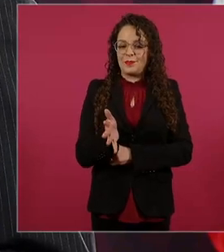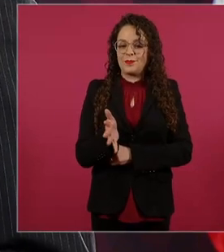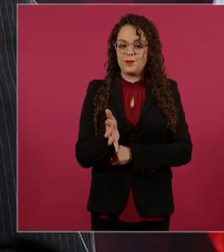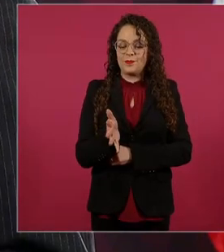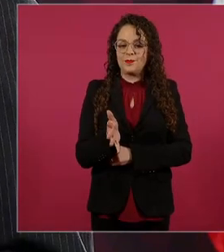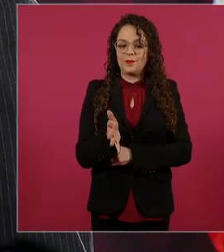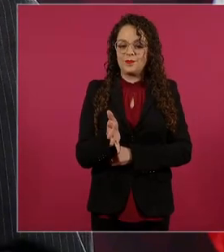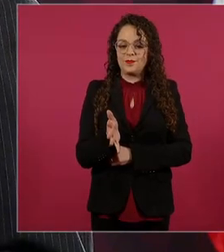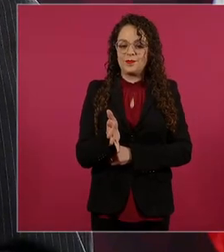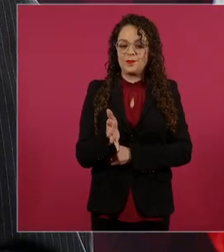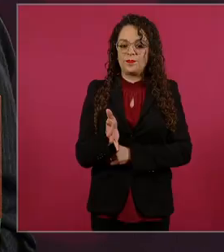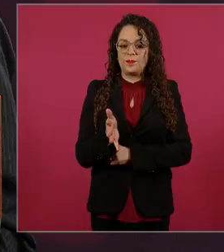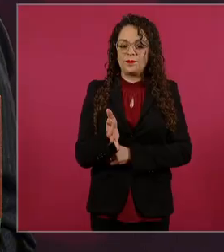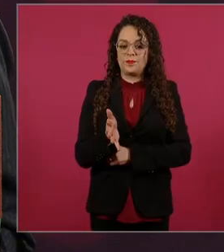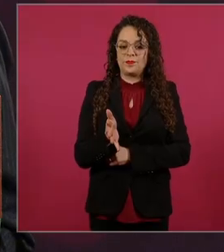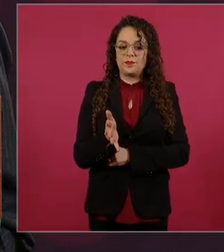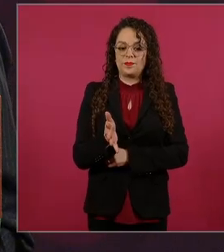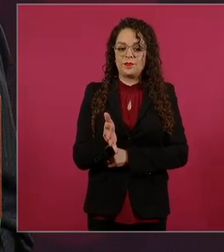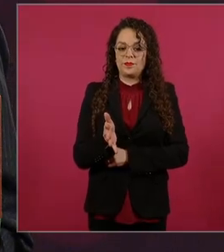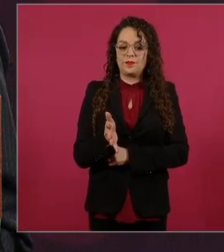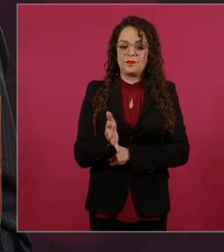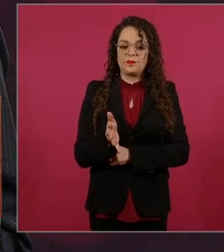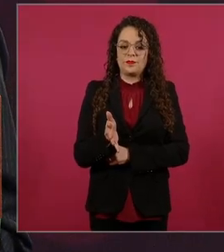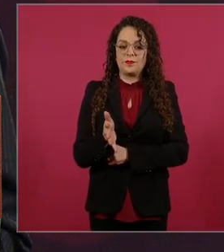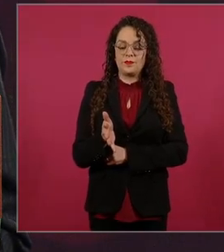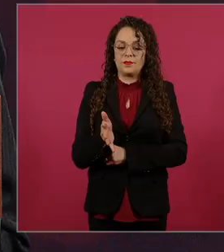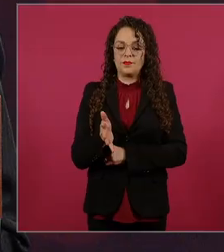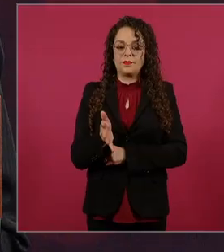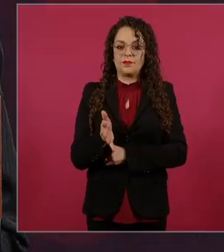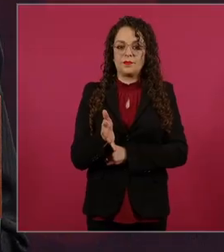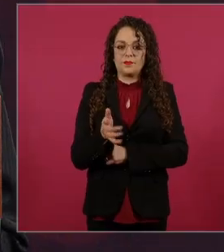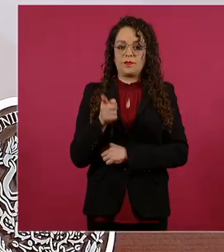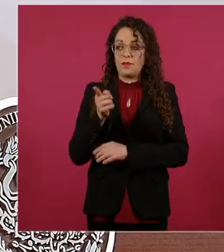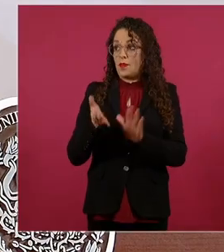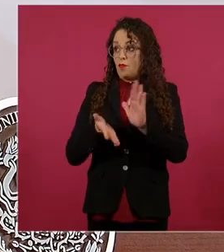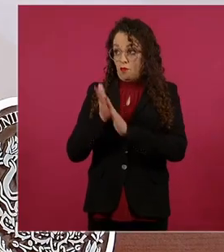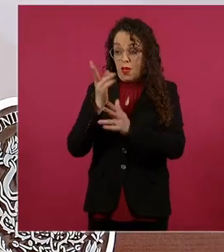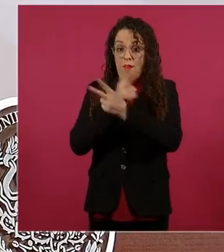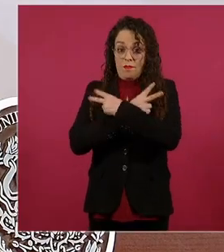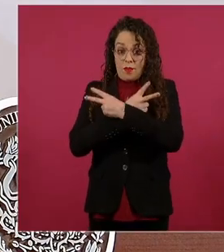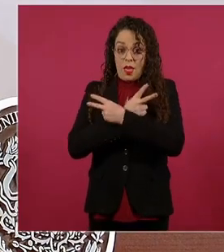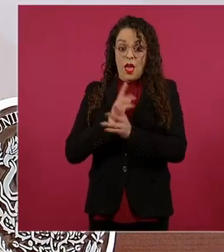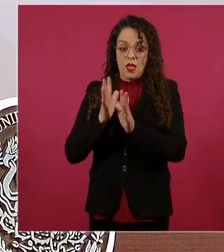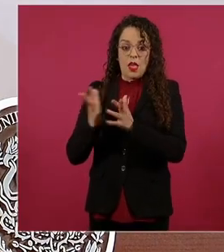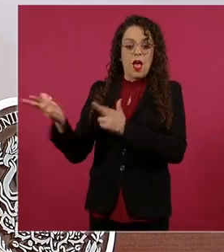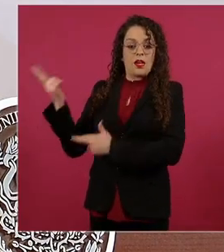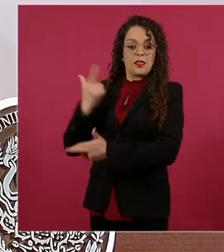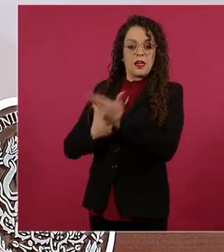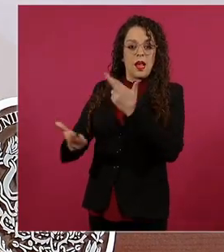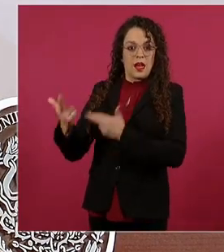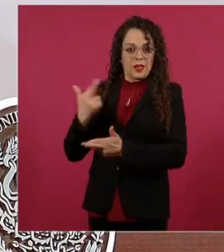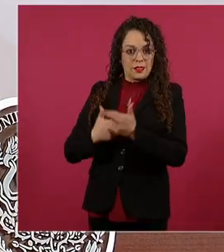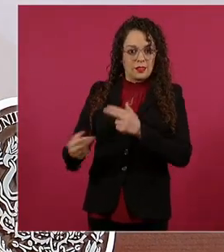que regresó planteando Aguilar Camín